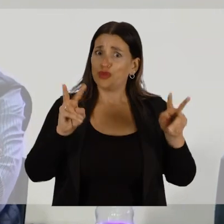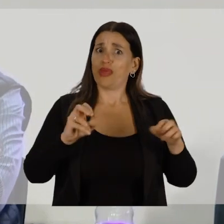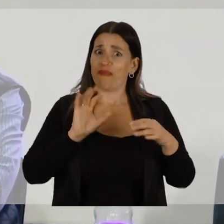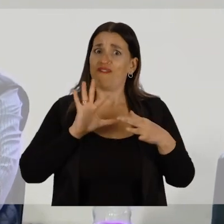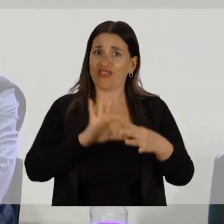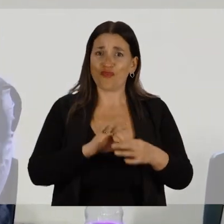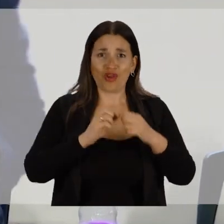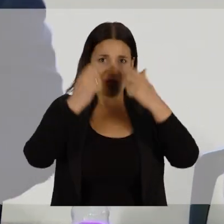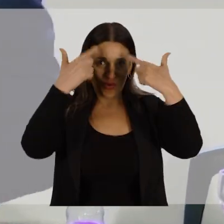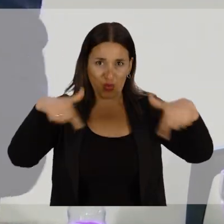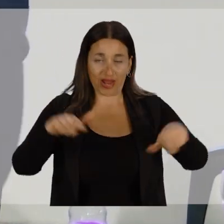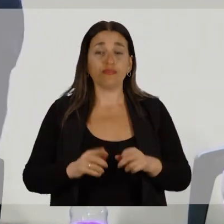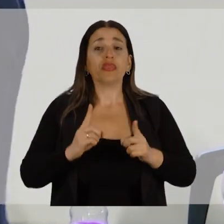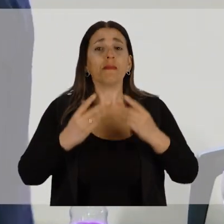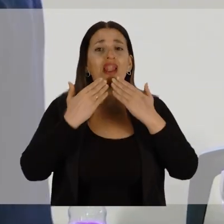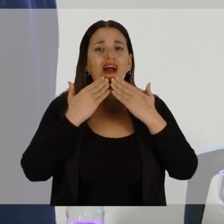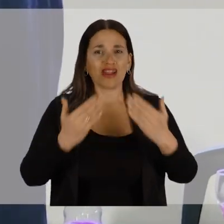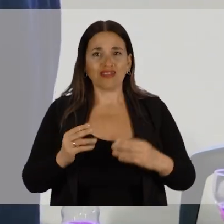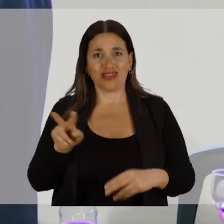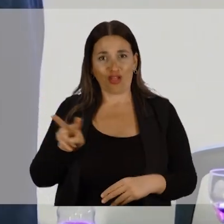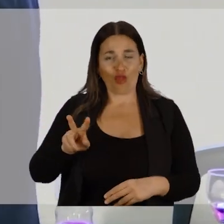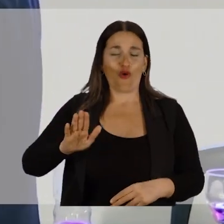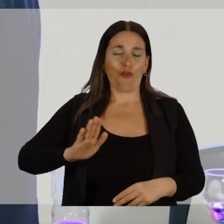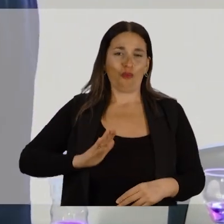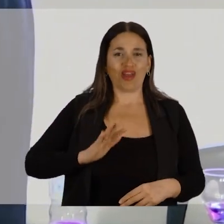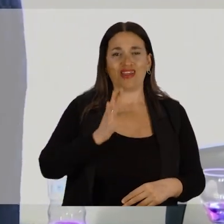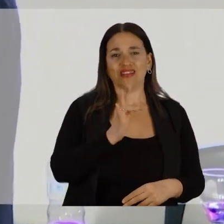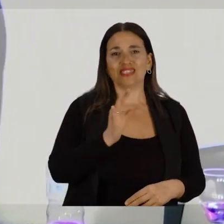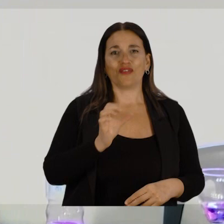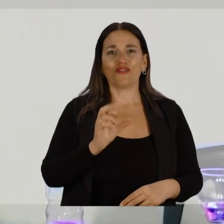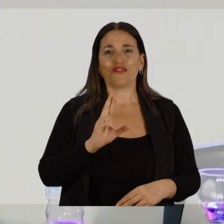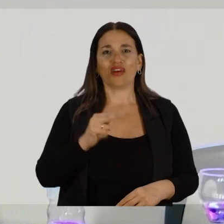con la ruralidad. Agradecerle a Fernanda y a Mercedes